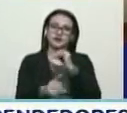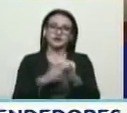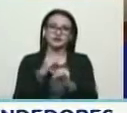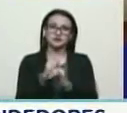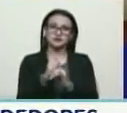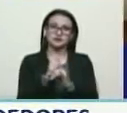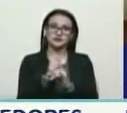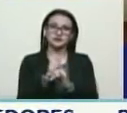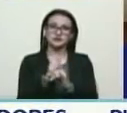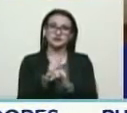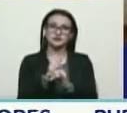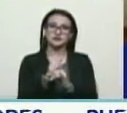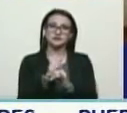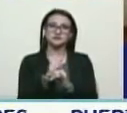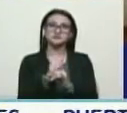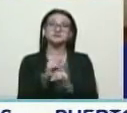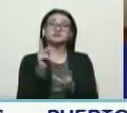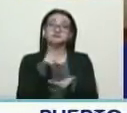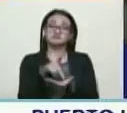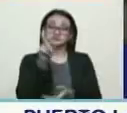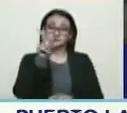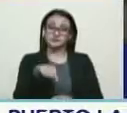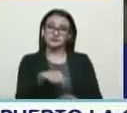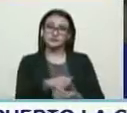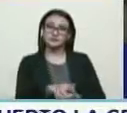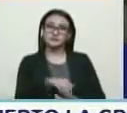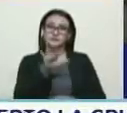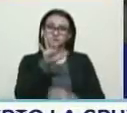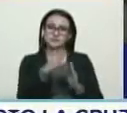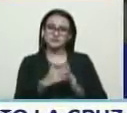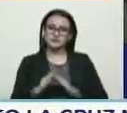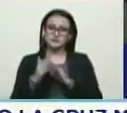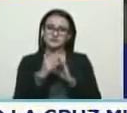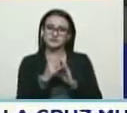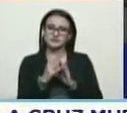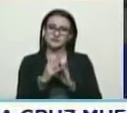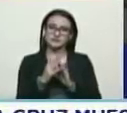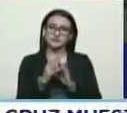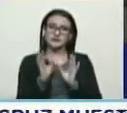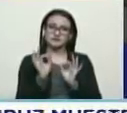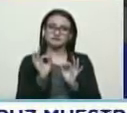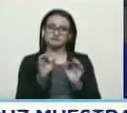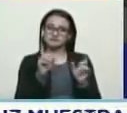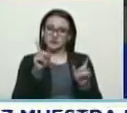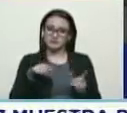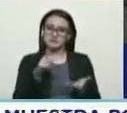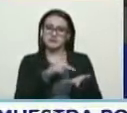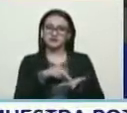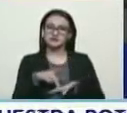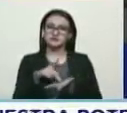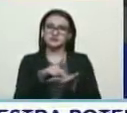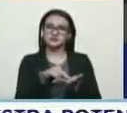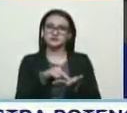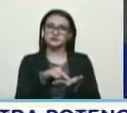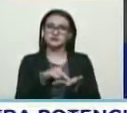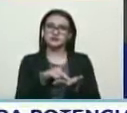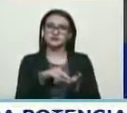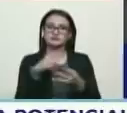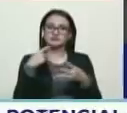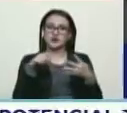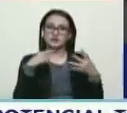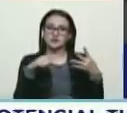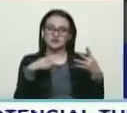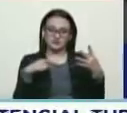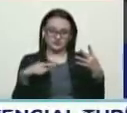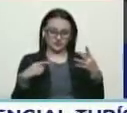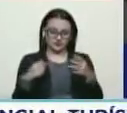internacionales que se hicieron también presentes, 5 comunidades originarias tuvieron participación, los Pemones, Cariña,